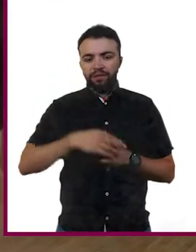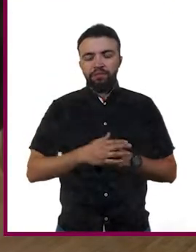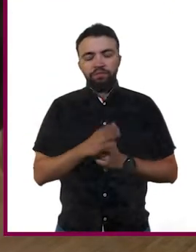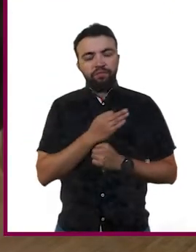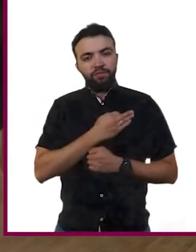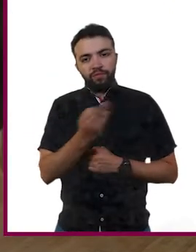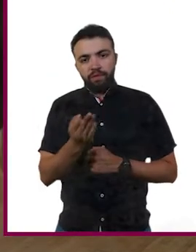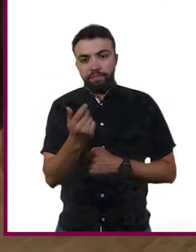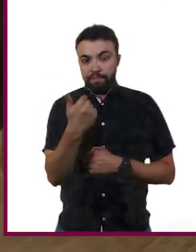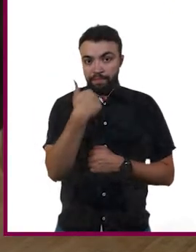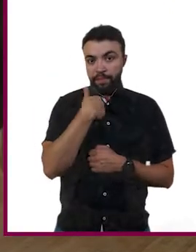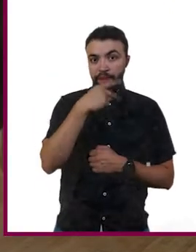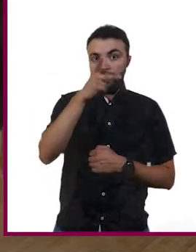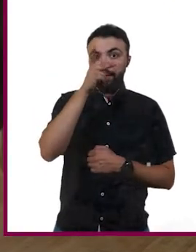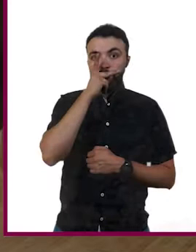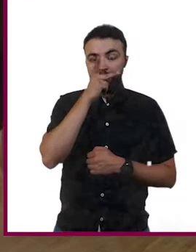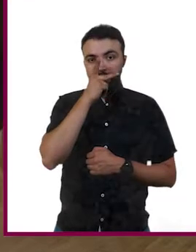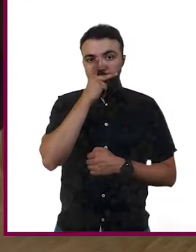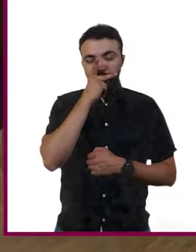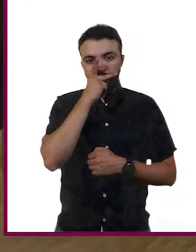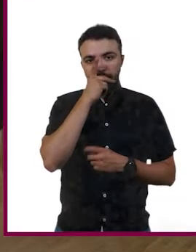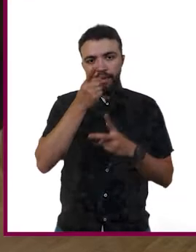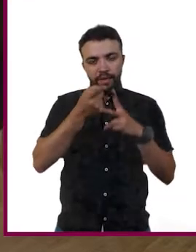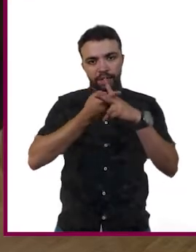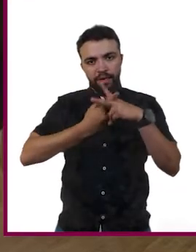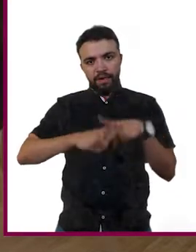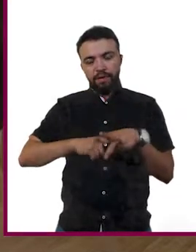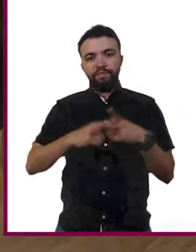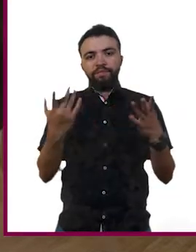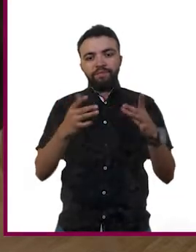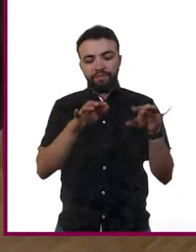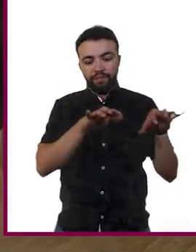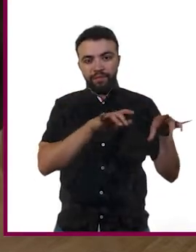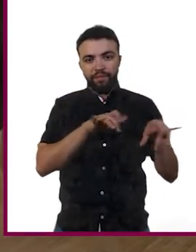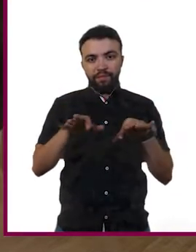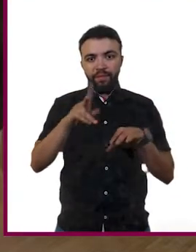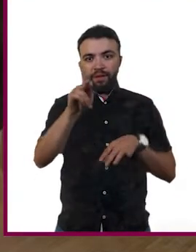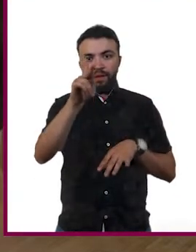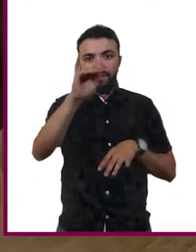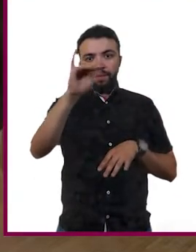mi papá tocaba algo de piano, ahí, en